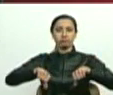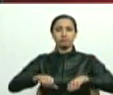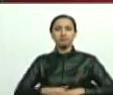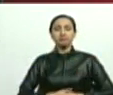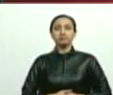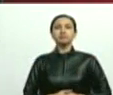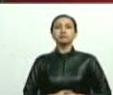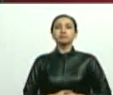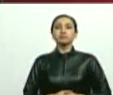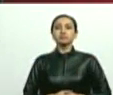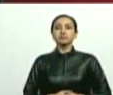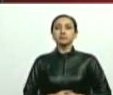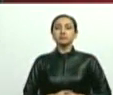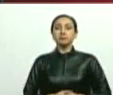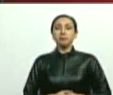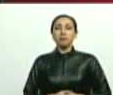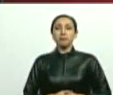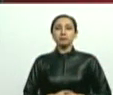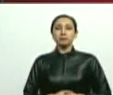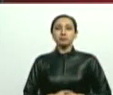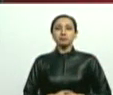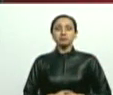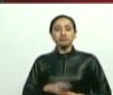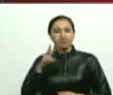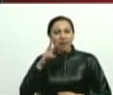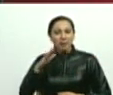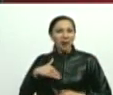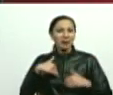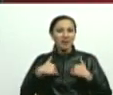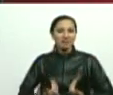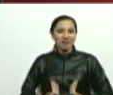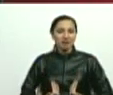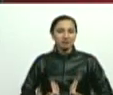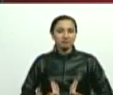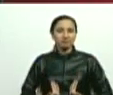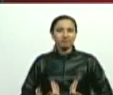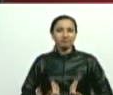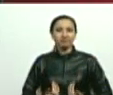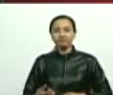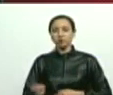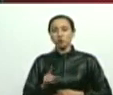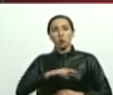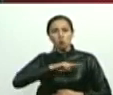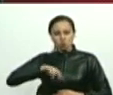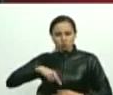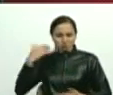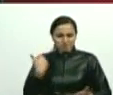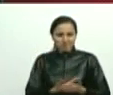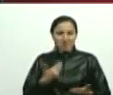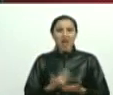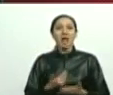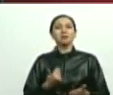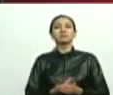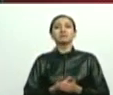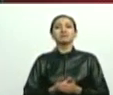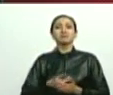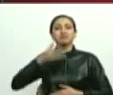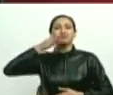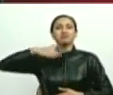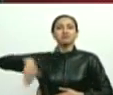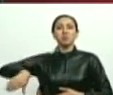se iba a rendir, se iba a cansar. Y hoy somos testigos directos de que el